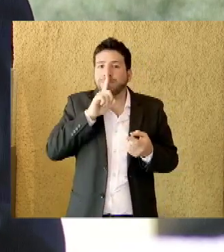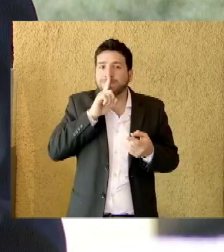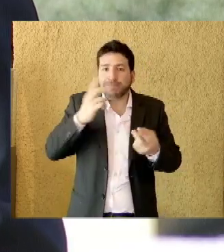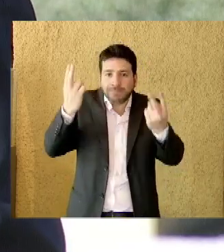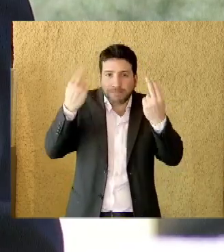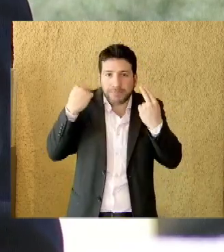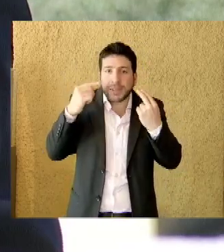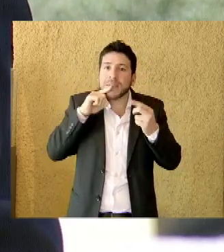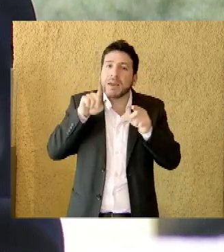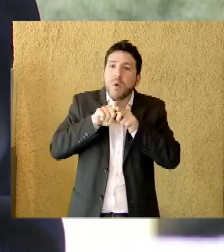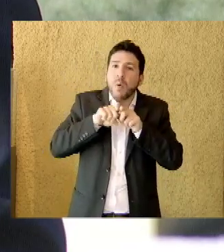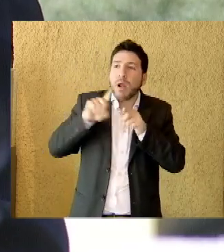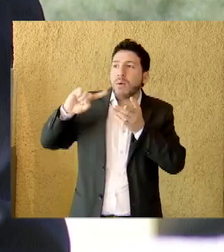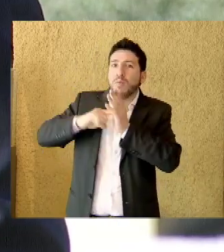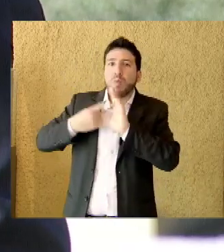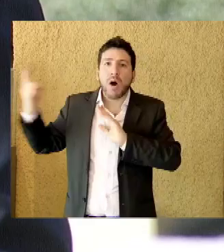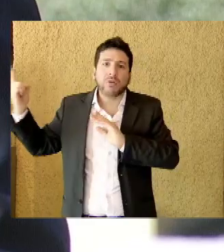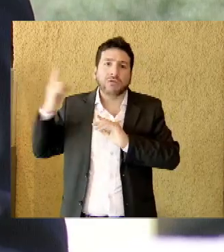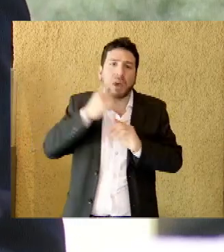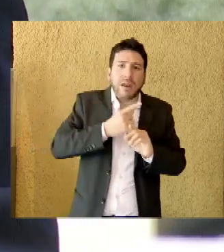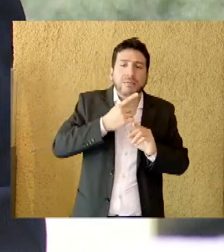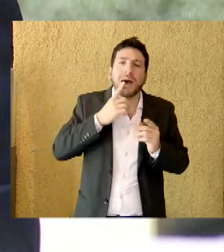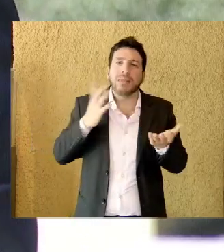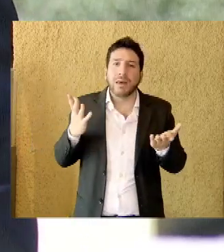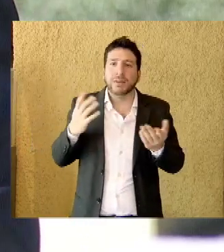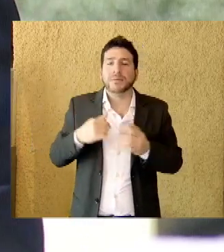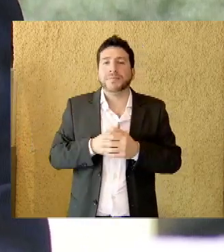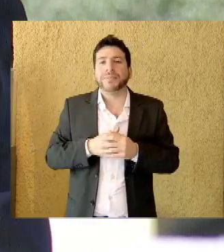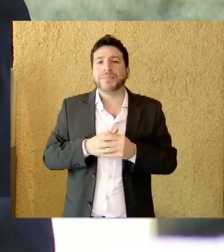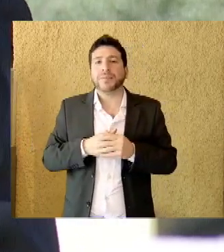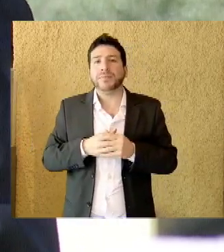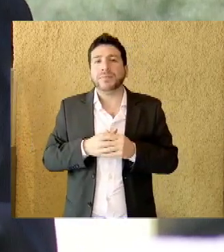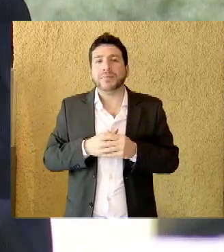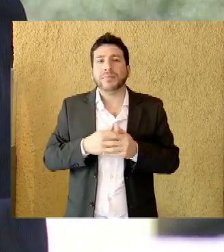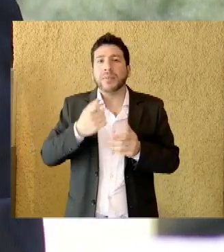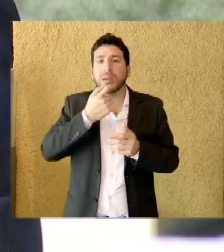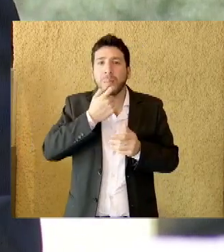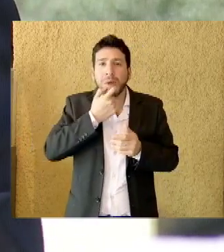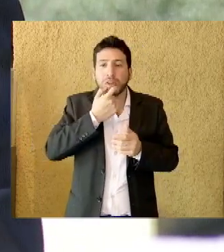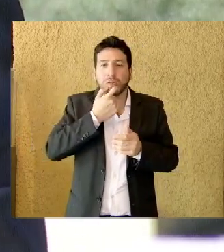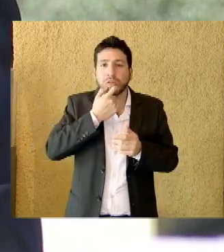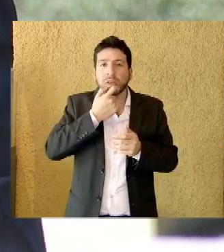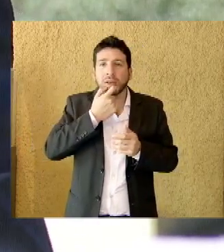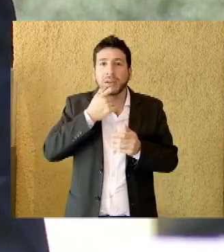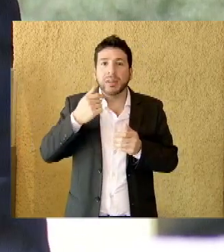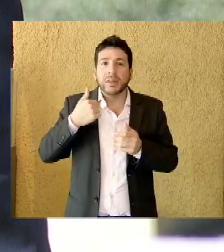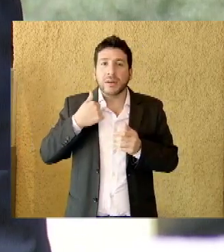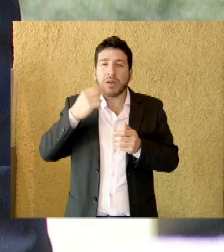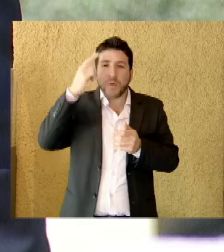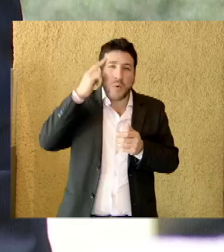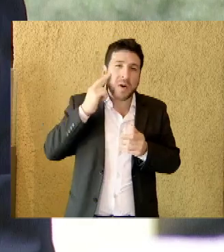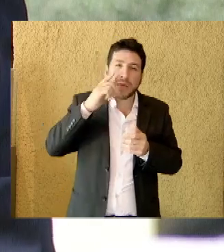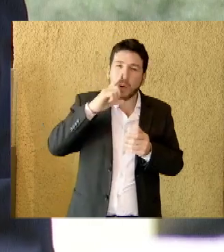que someterse al gobierno de Buenos Aires. Vamos a tener el devenir, ¿cierto?, que va a terminar allí por el 9 de julio